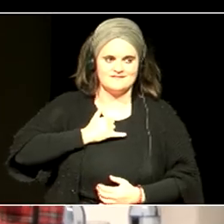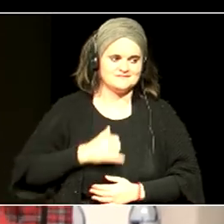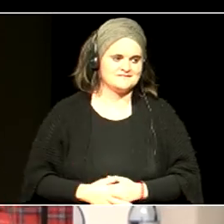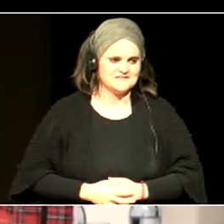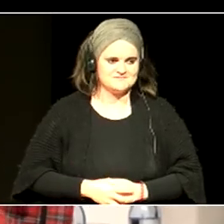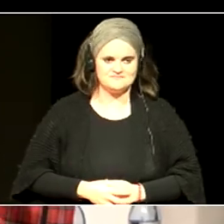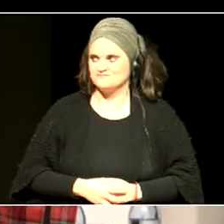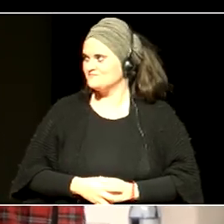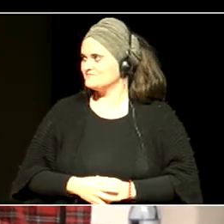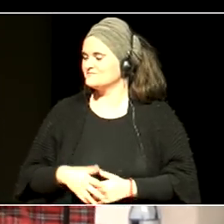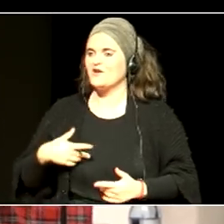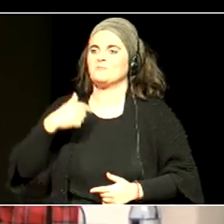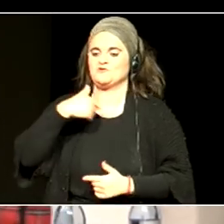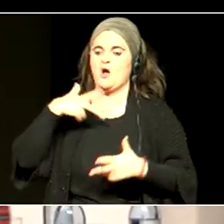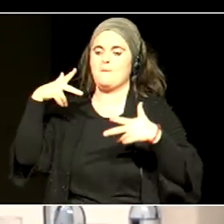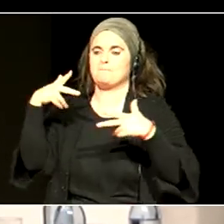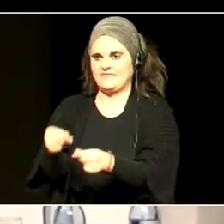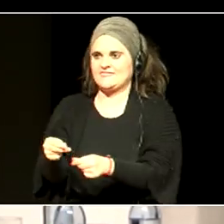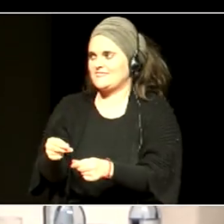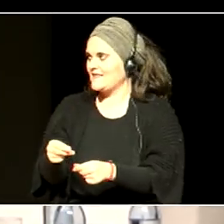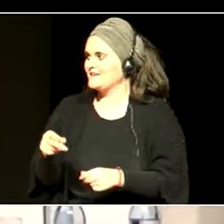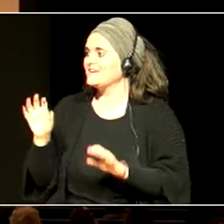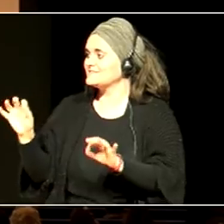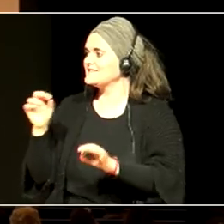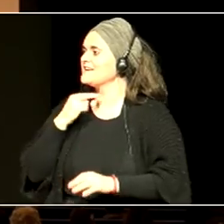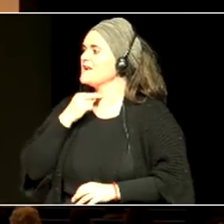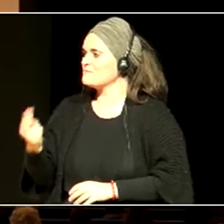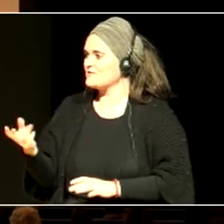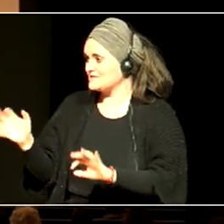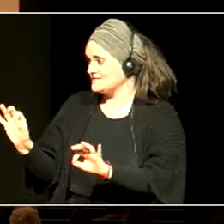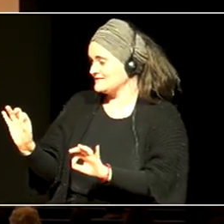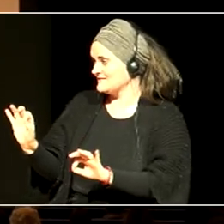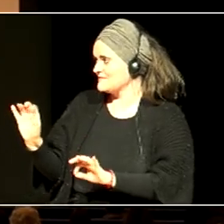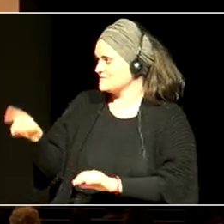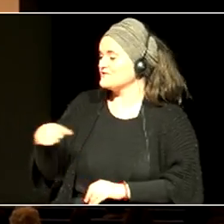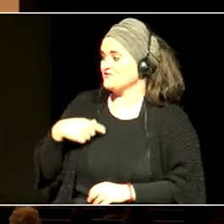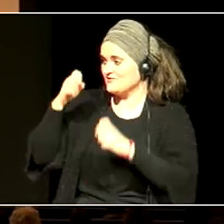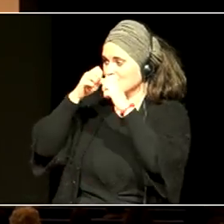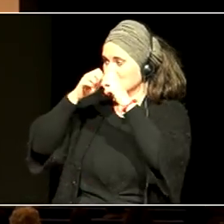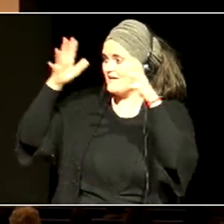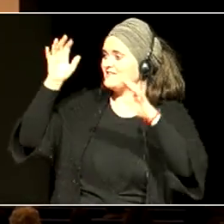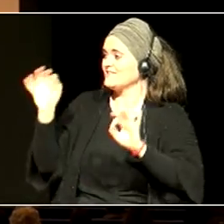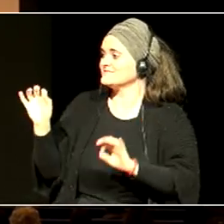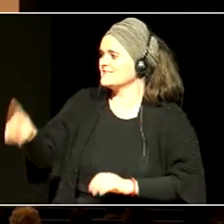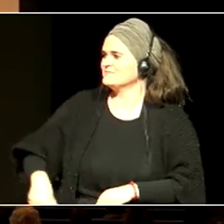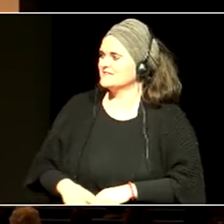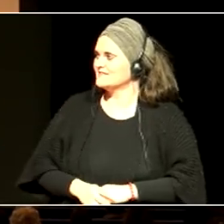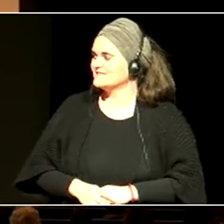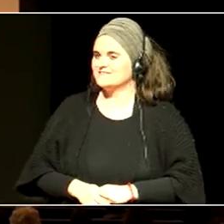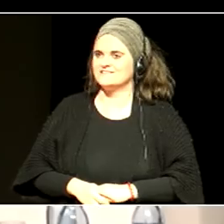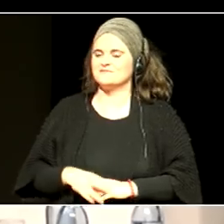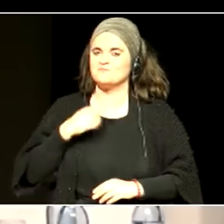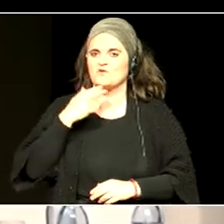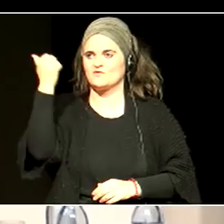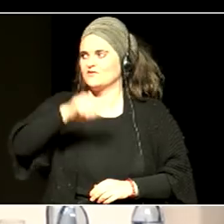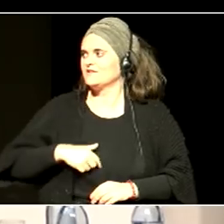patriarcado pues te cuelgo que es así la voz es así imagino así Qué cosas eh qué hermandad